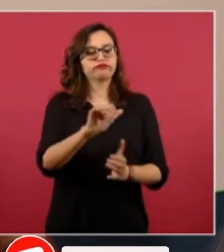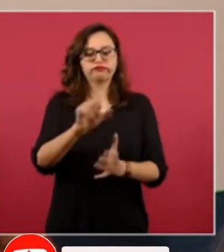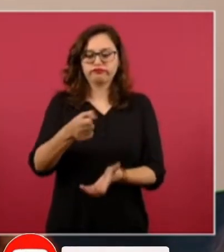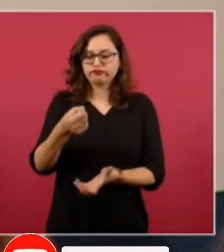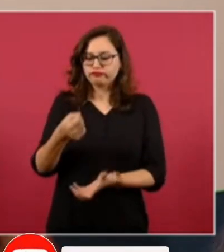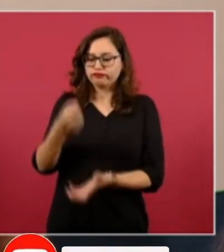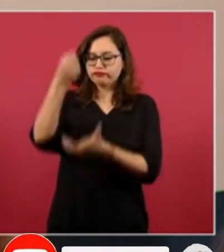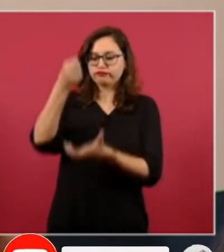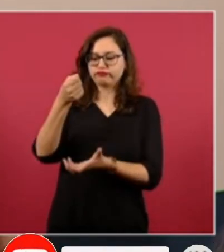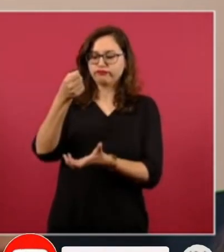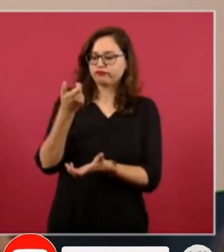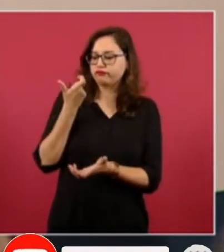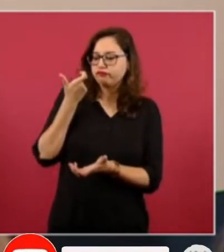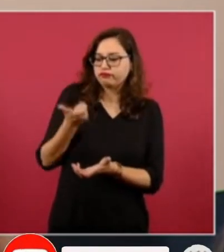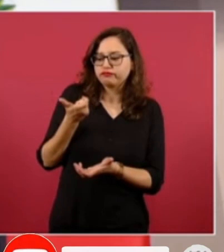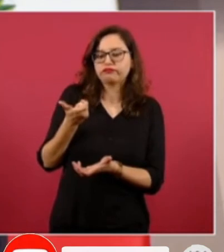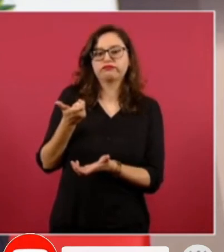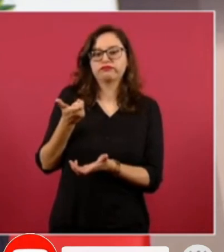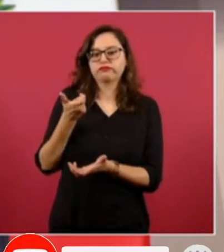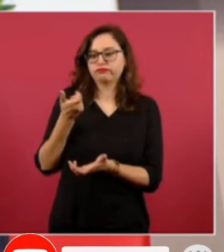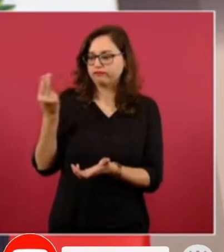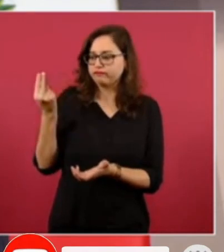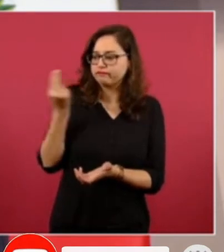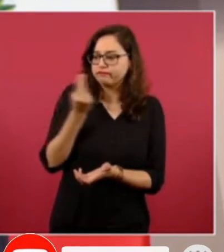dinero necesario